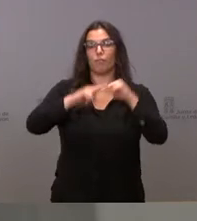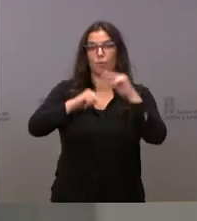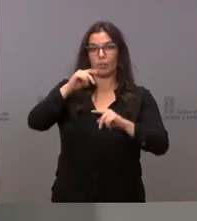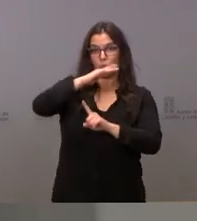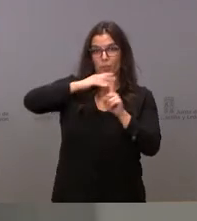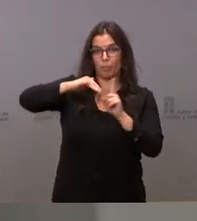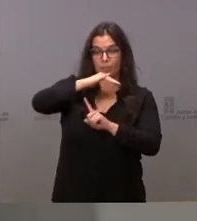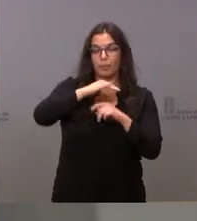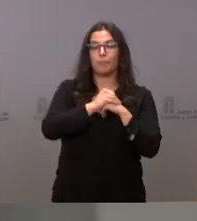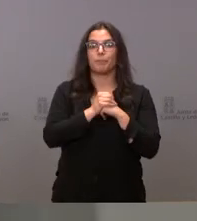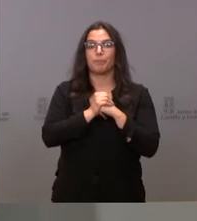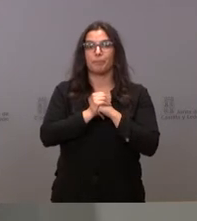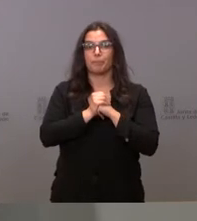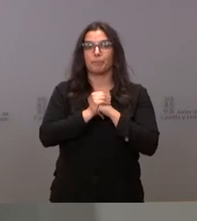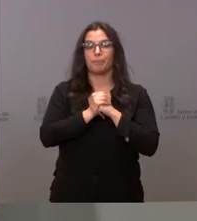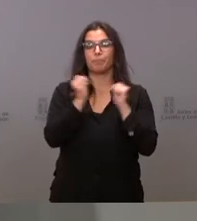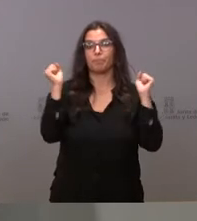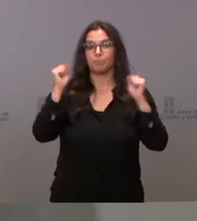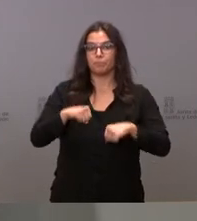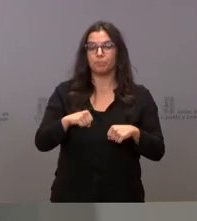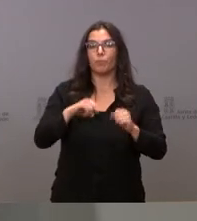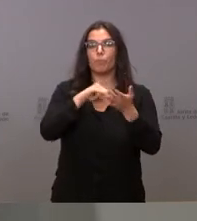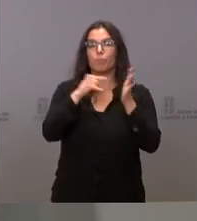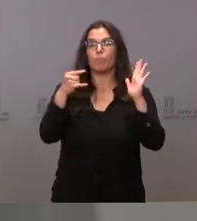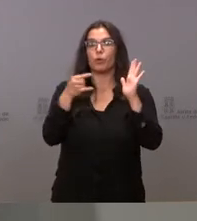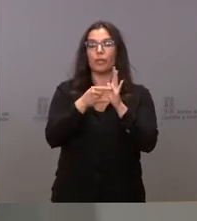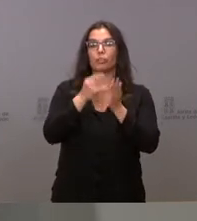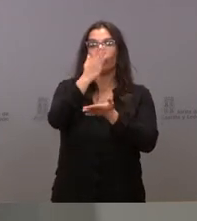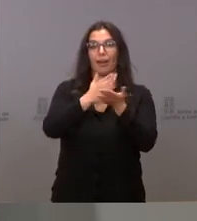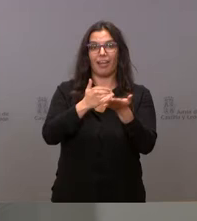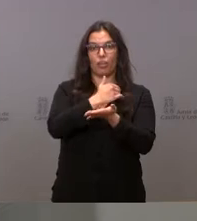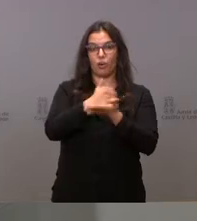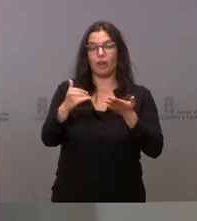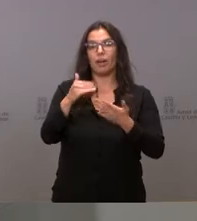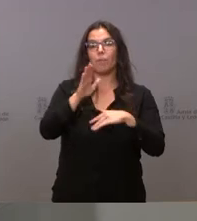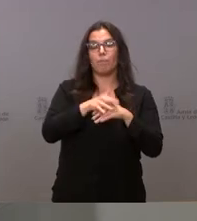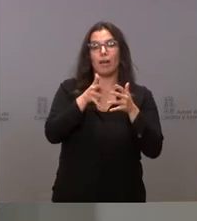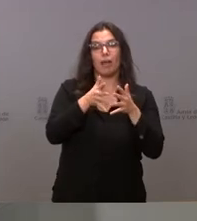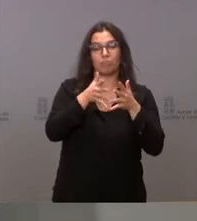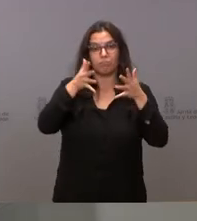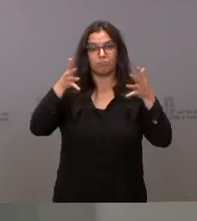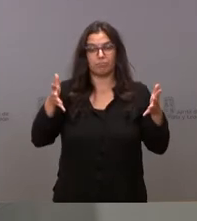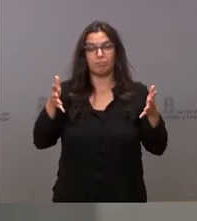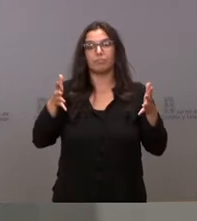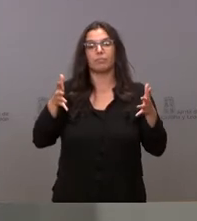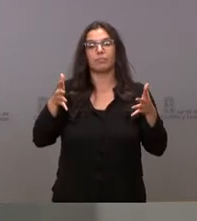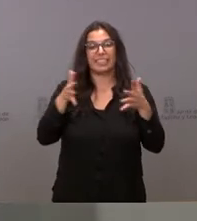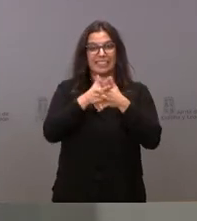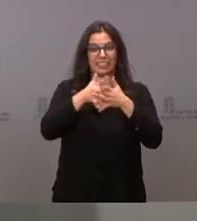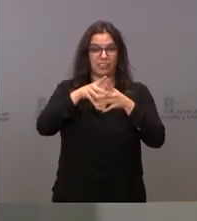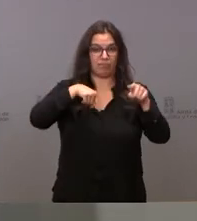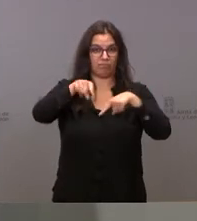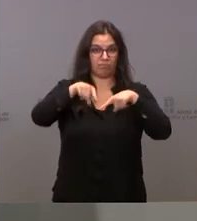Medio Ambiente aprueba el proyecto regional para la ampliación de las infraestructuras